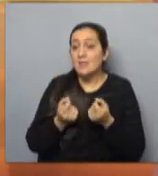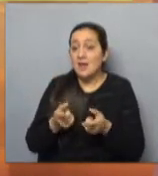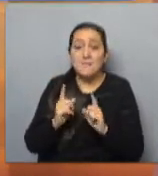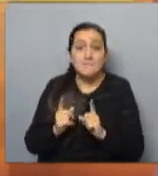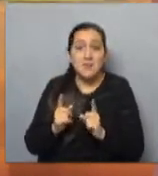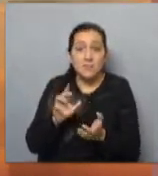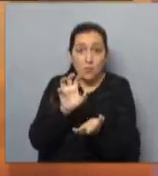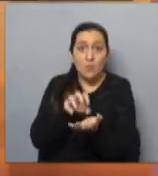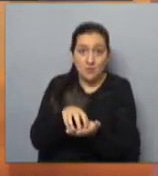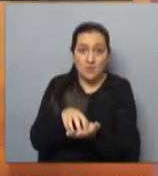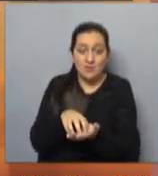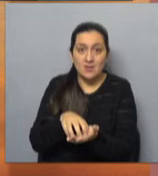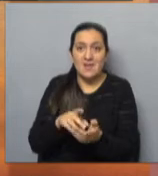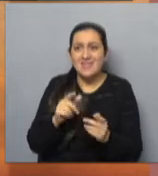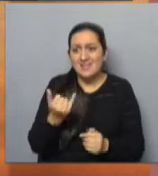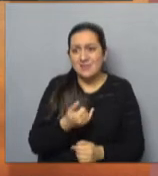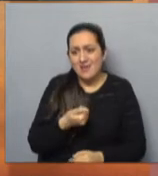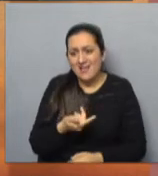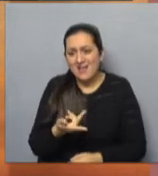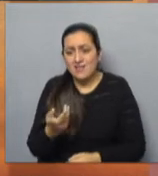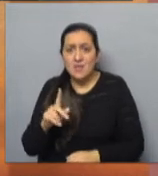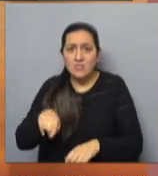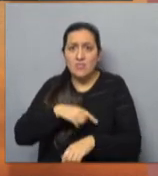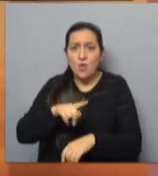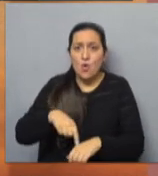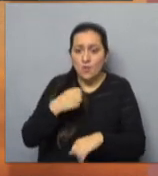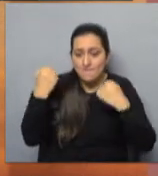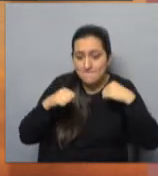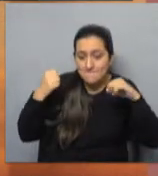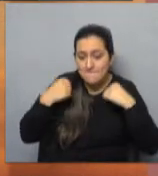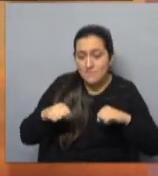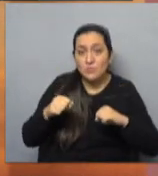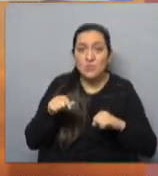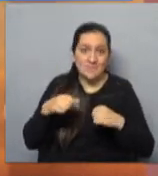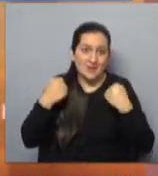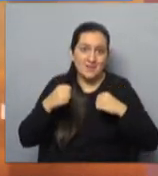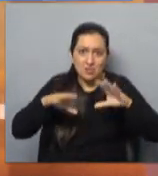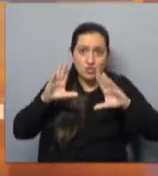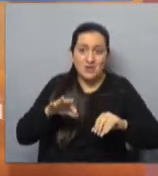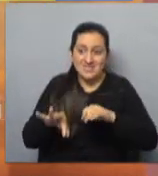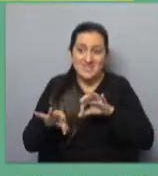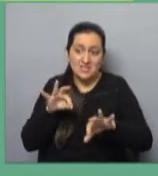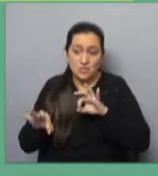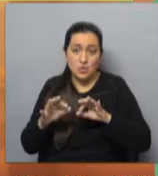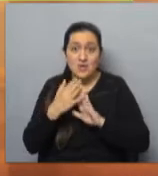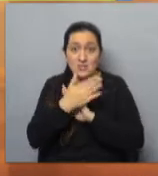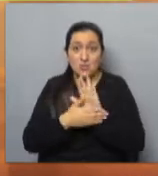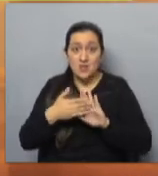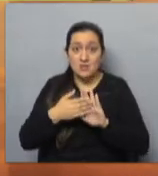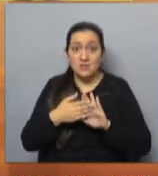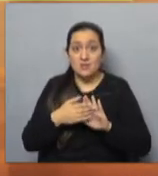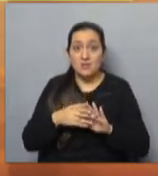tenemos la cantidad de horas en el centro de entrenamiento donde entrenan todas las elecciones nacionales desde magnano de magnano